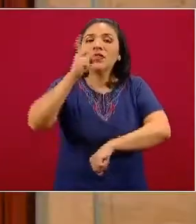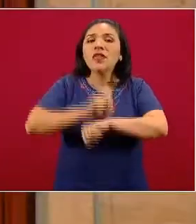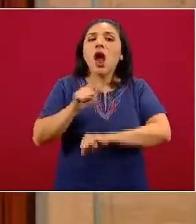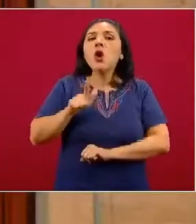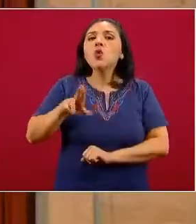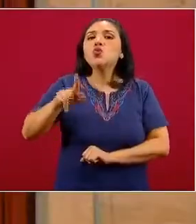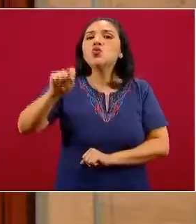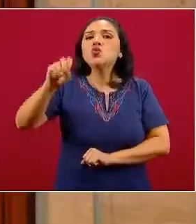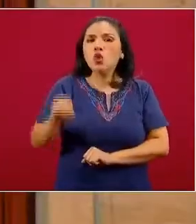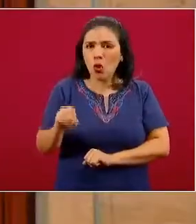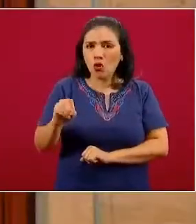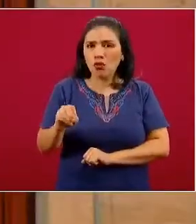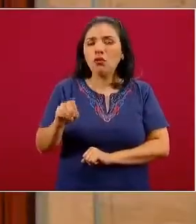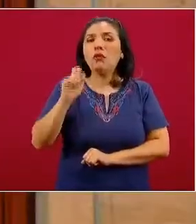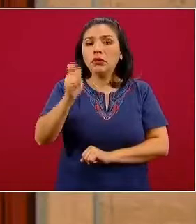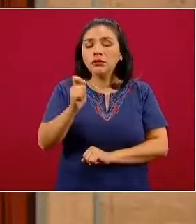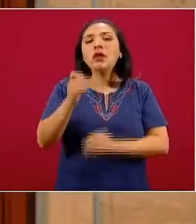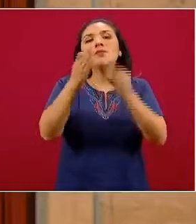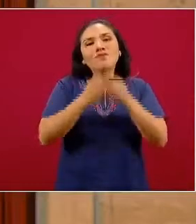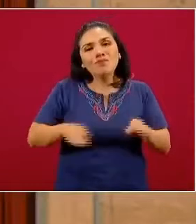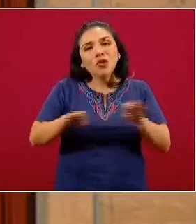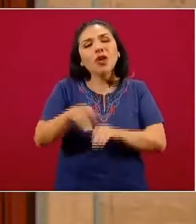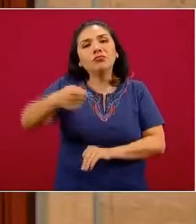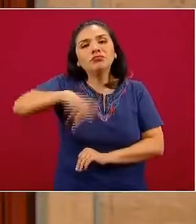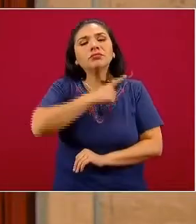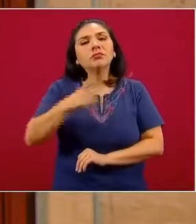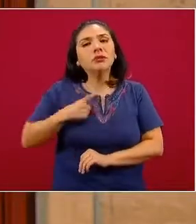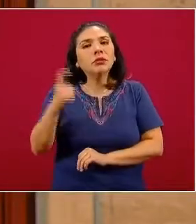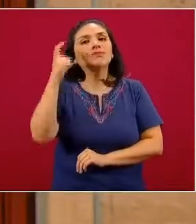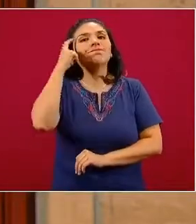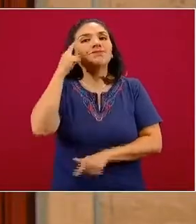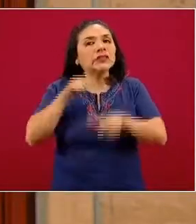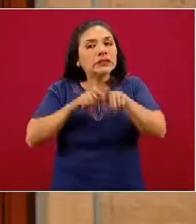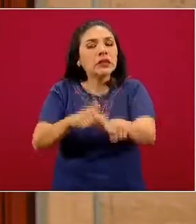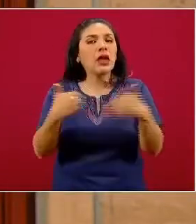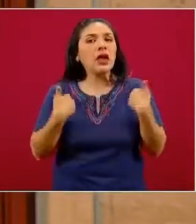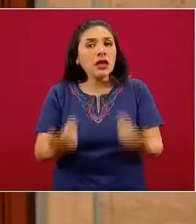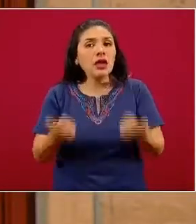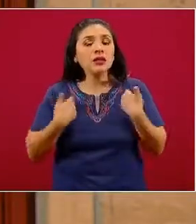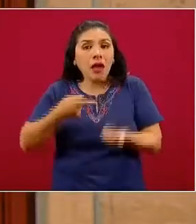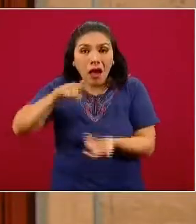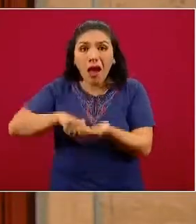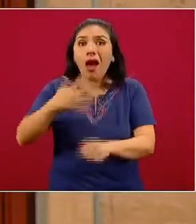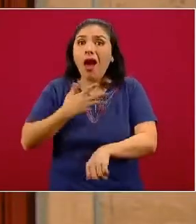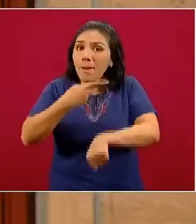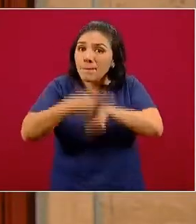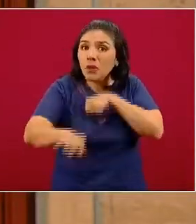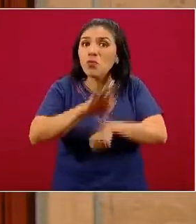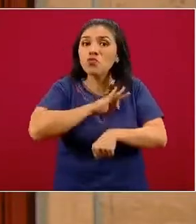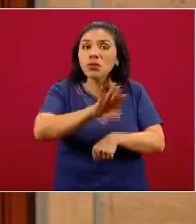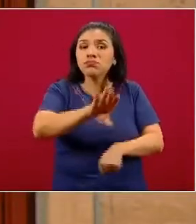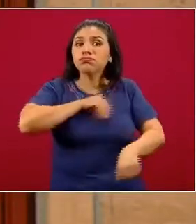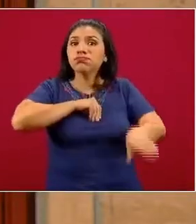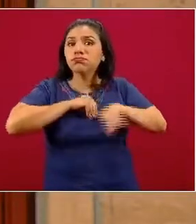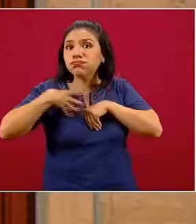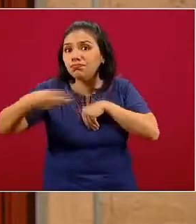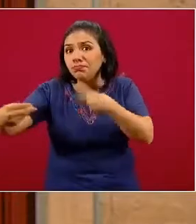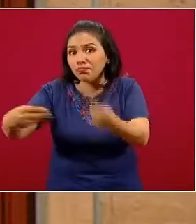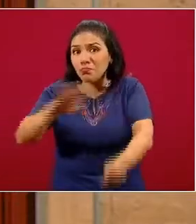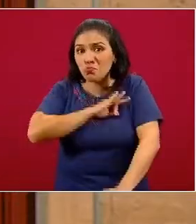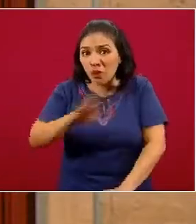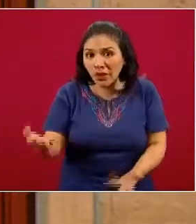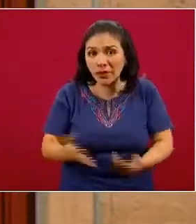luto nacional, es muy importante hacer conciencia o mantener la conciencia del riesgo de que nos contagiemos o de contagiar a